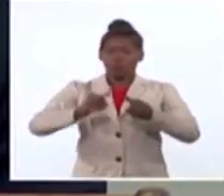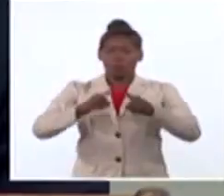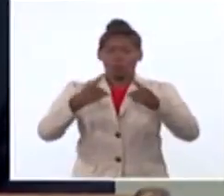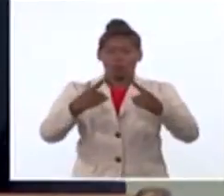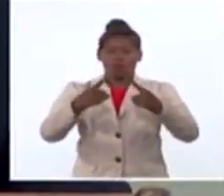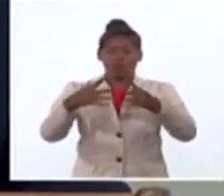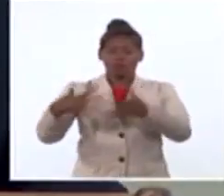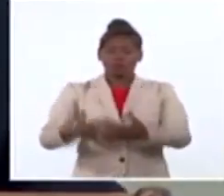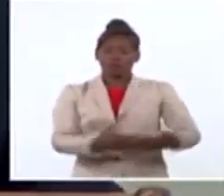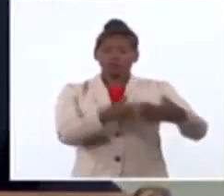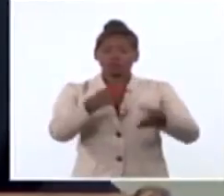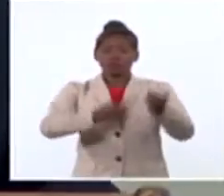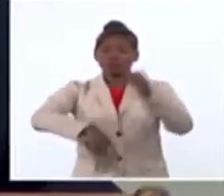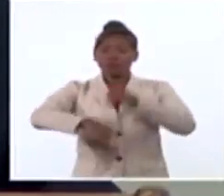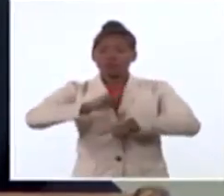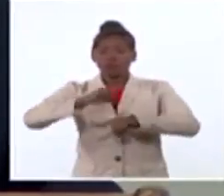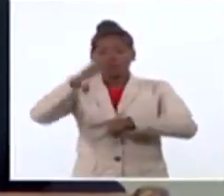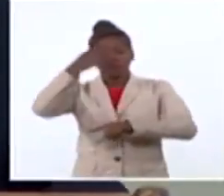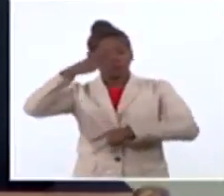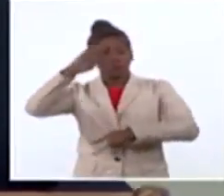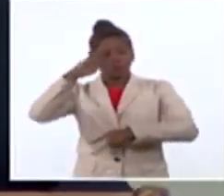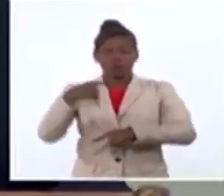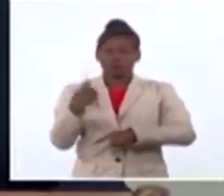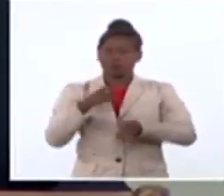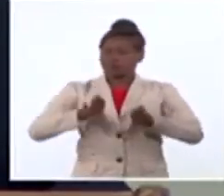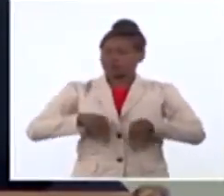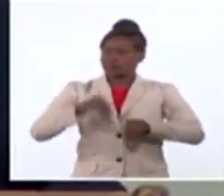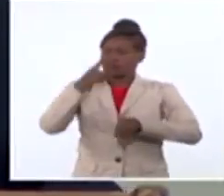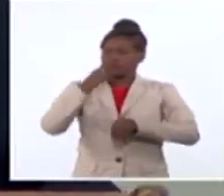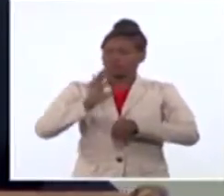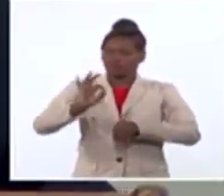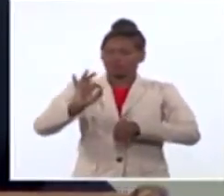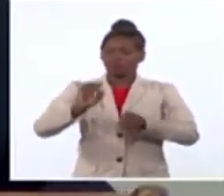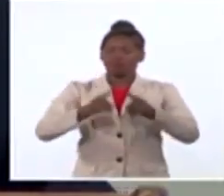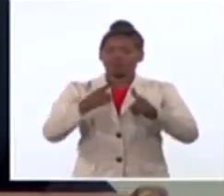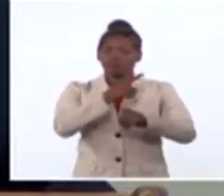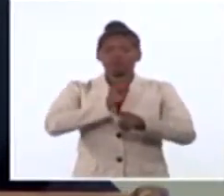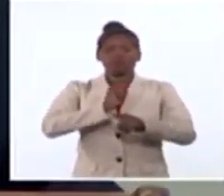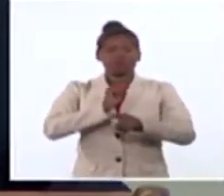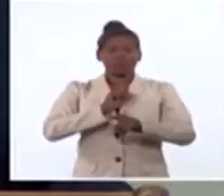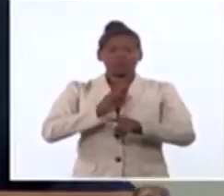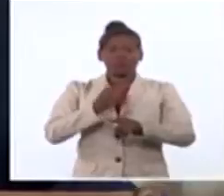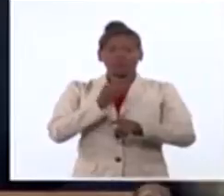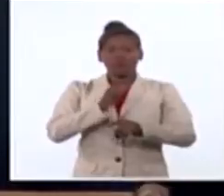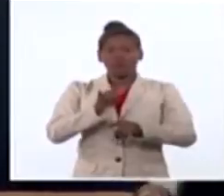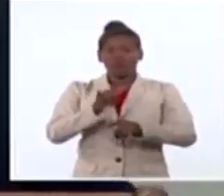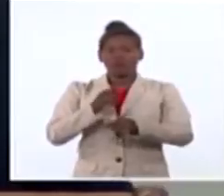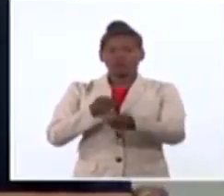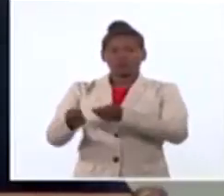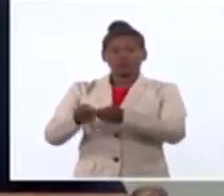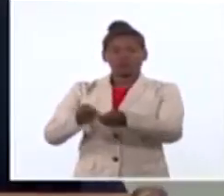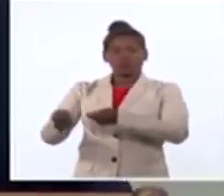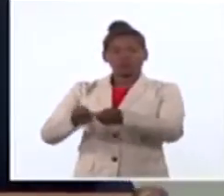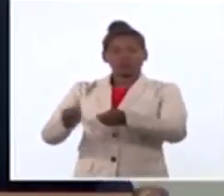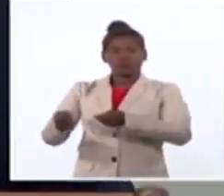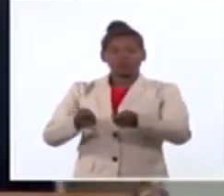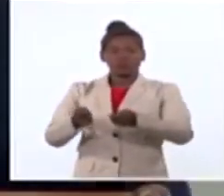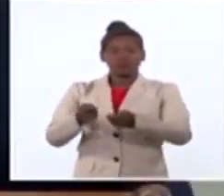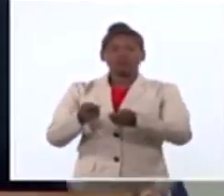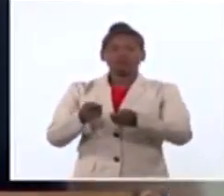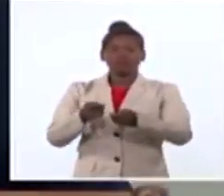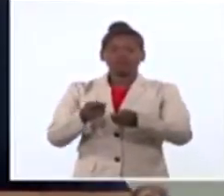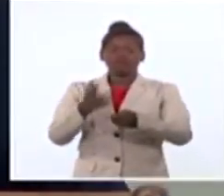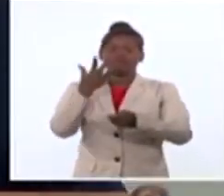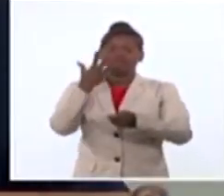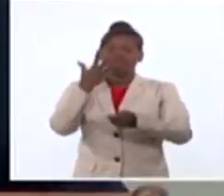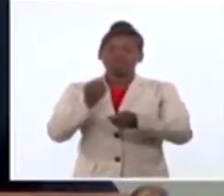Unidos, sus intentos intensos y constantes, agudizados en los